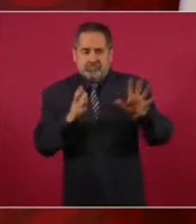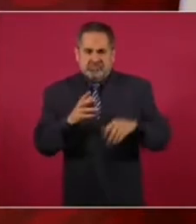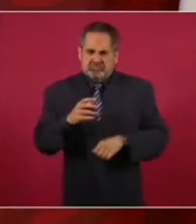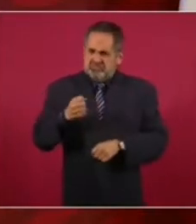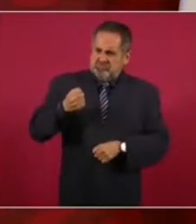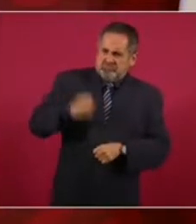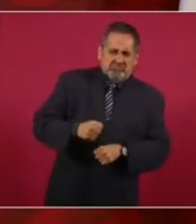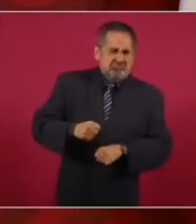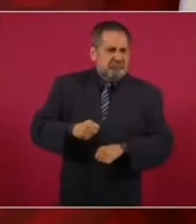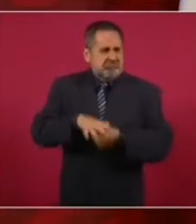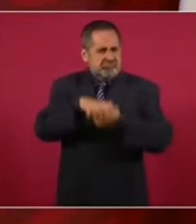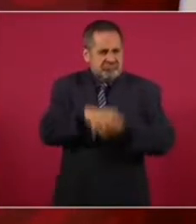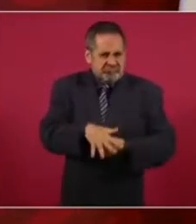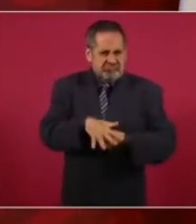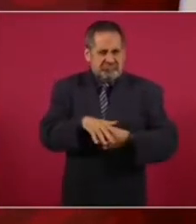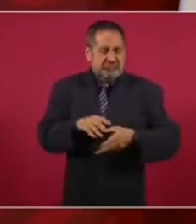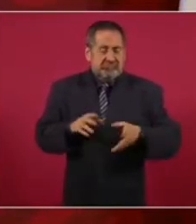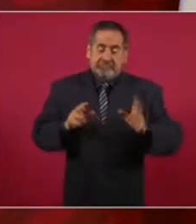fuerza.